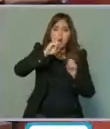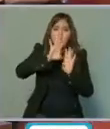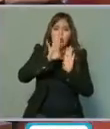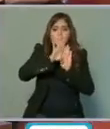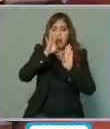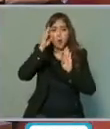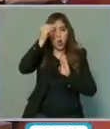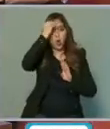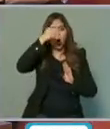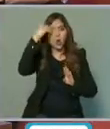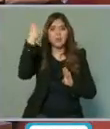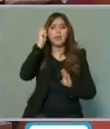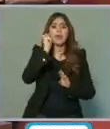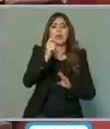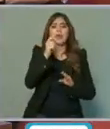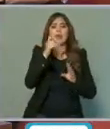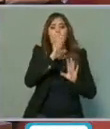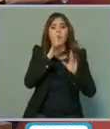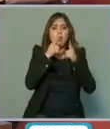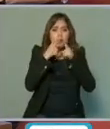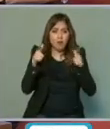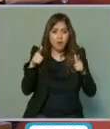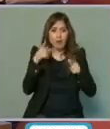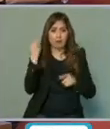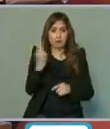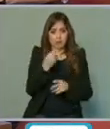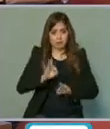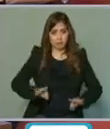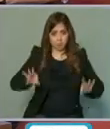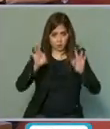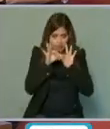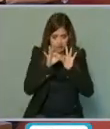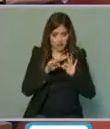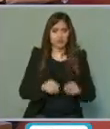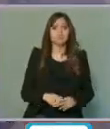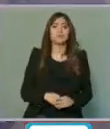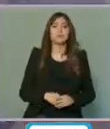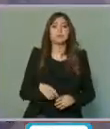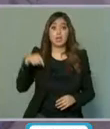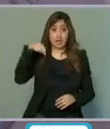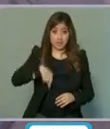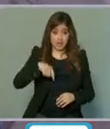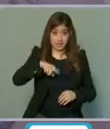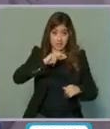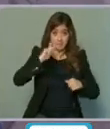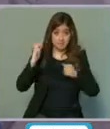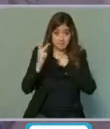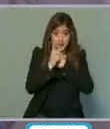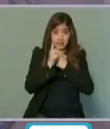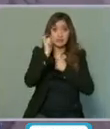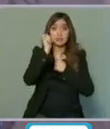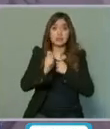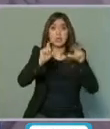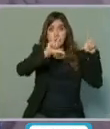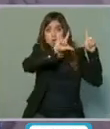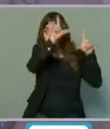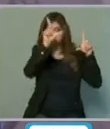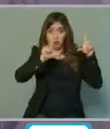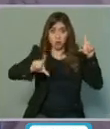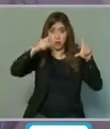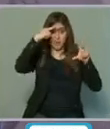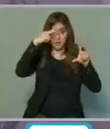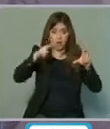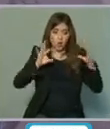necesarias? Bueno, el país está creado bajo una premisa que era la construcción de una nación mexicana que le unificara